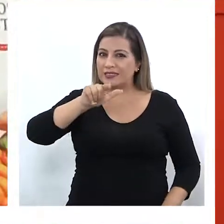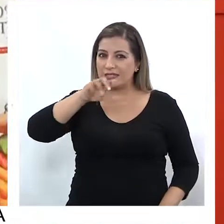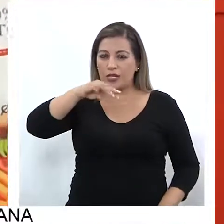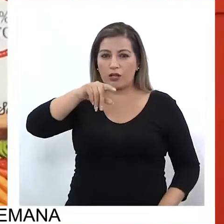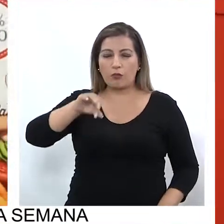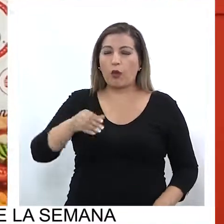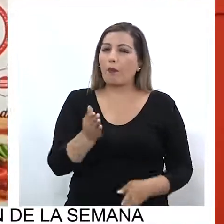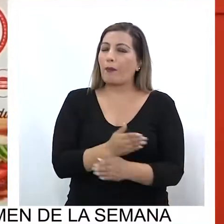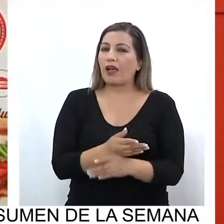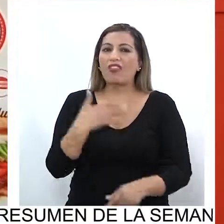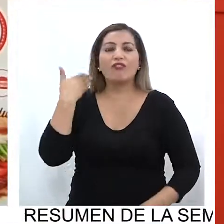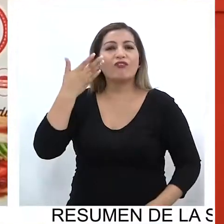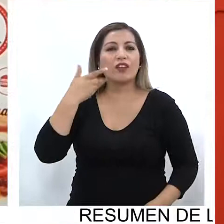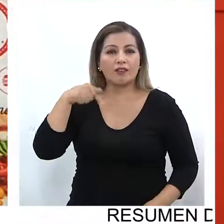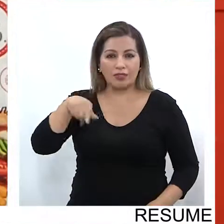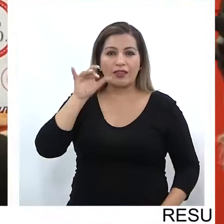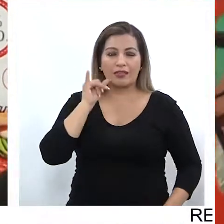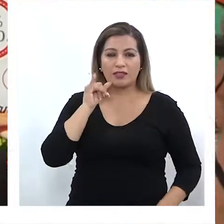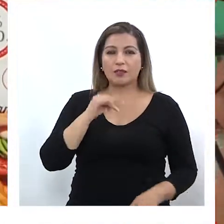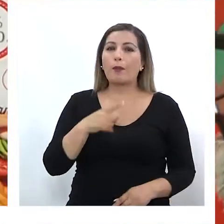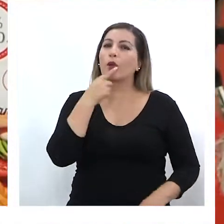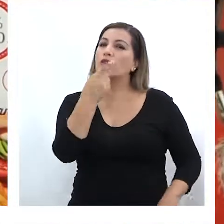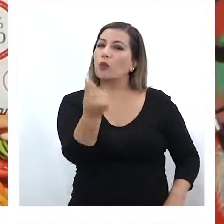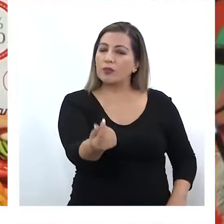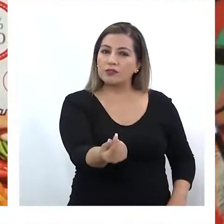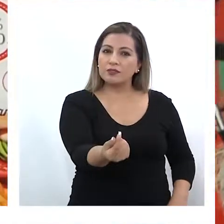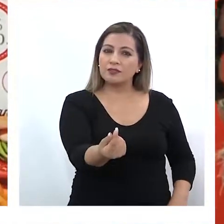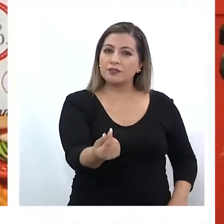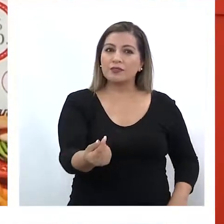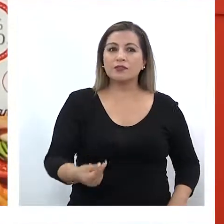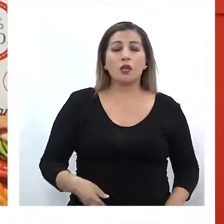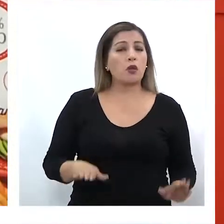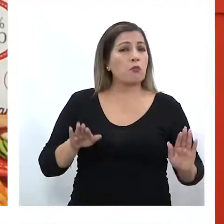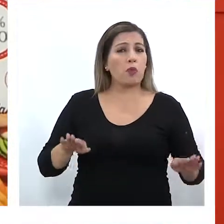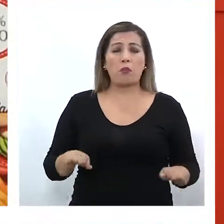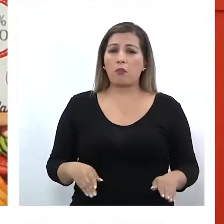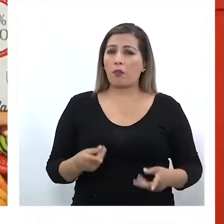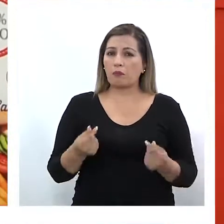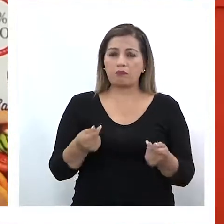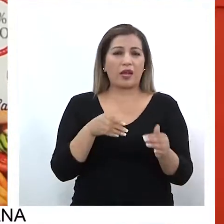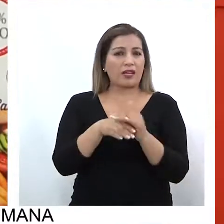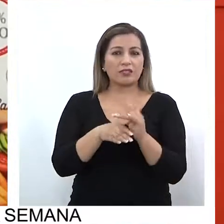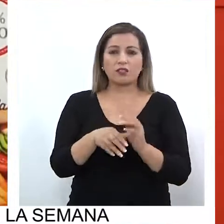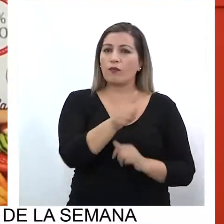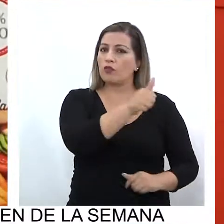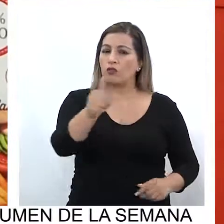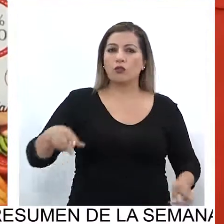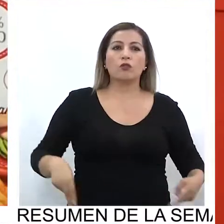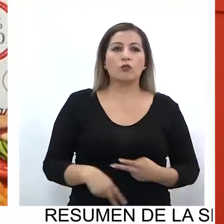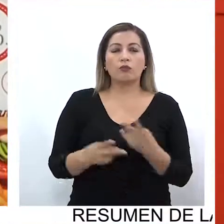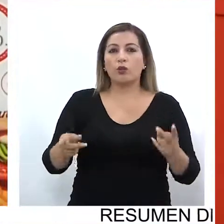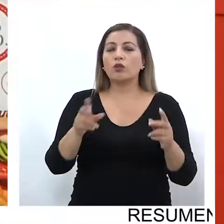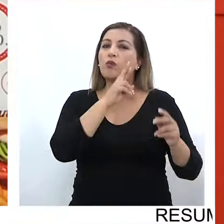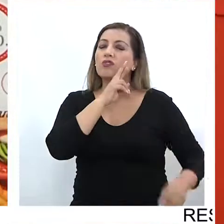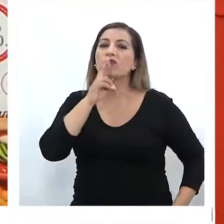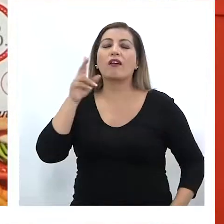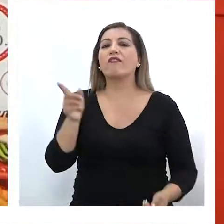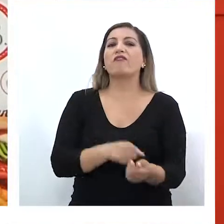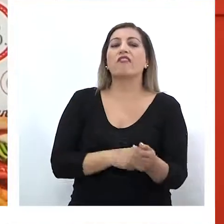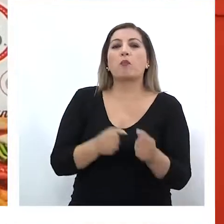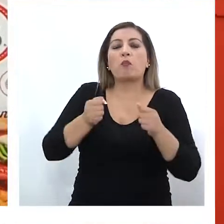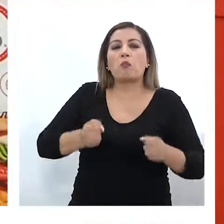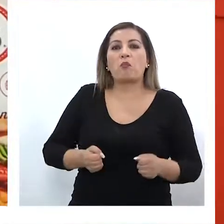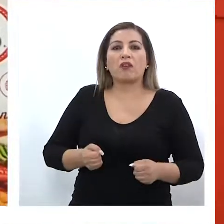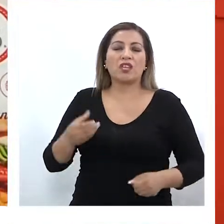pescados son bien frescos de acá de la zona. ¿Y los precios? Los precios son accesibles para todo tipo de público. Es un restaurante familiar, pueden venir con su